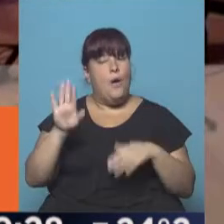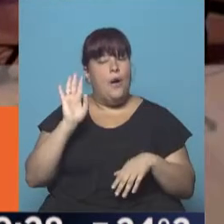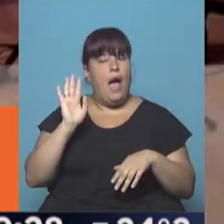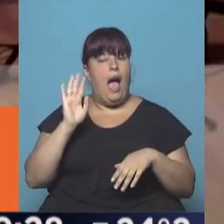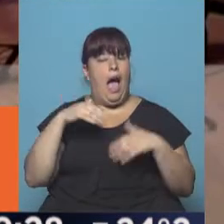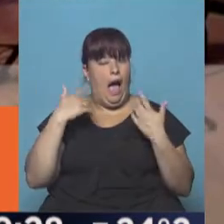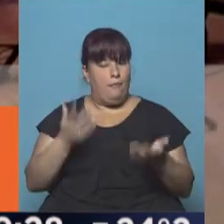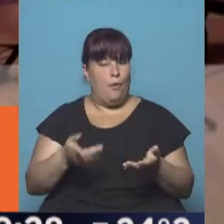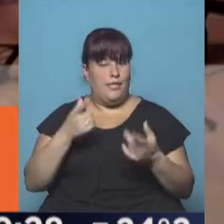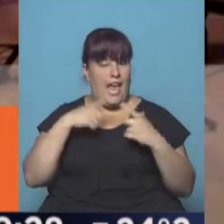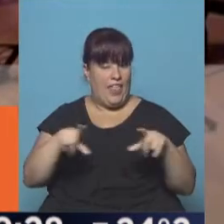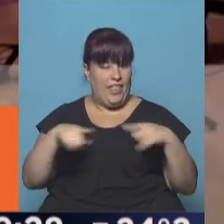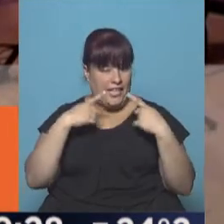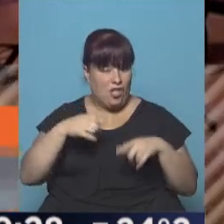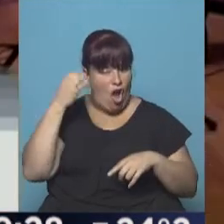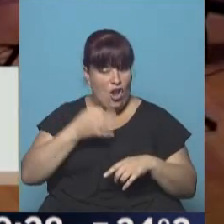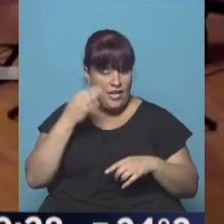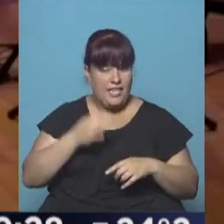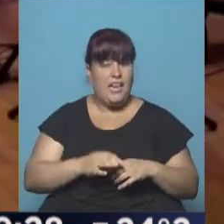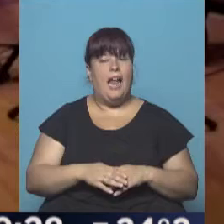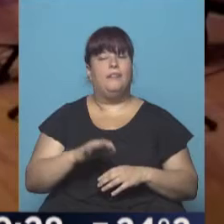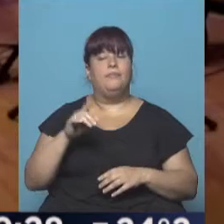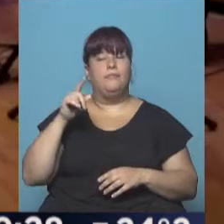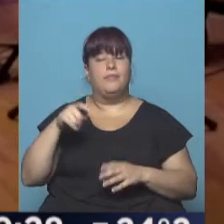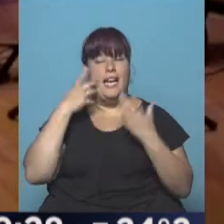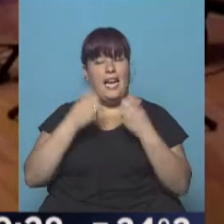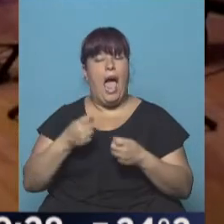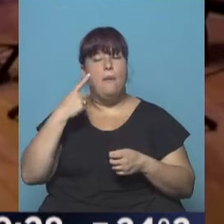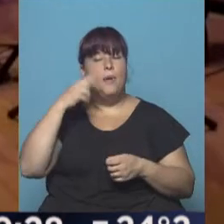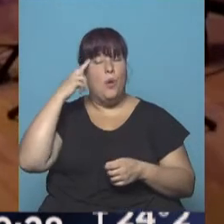aprovechar para sacar el disco original, es decir, grabado del año